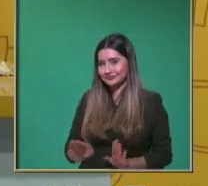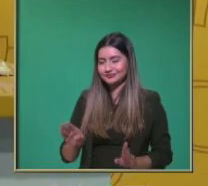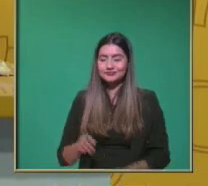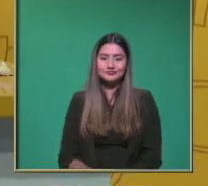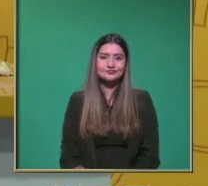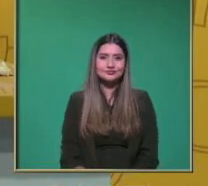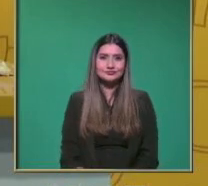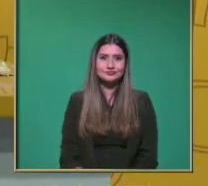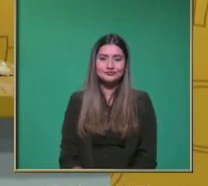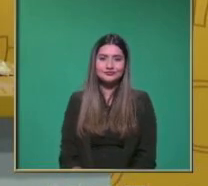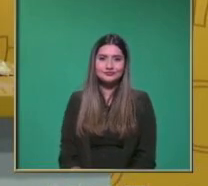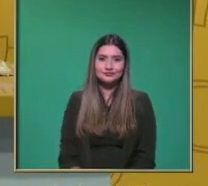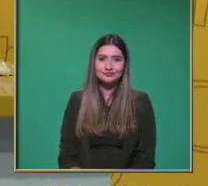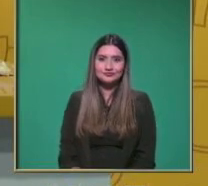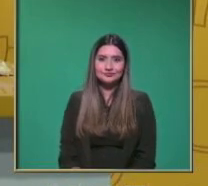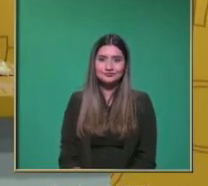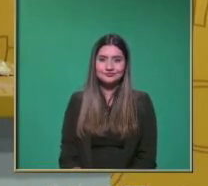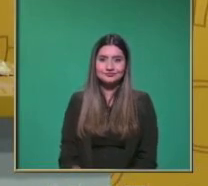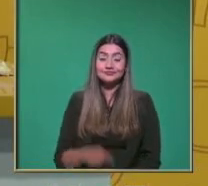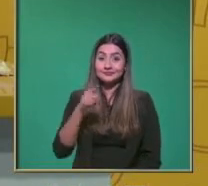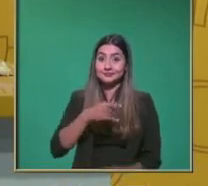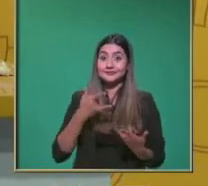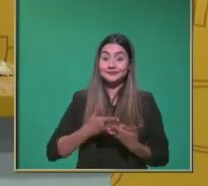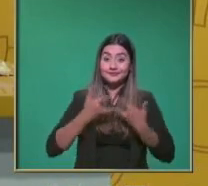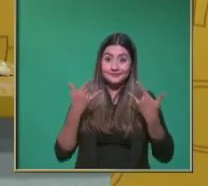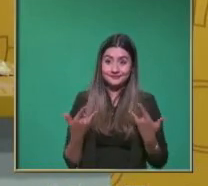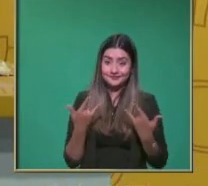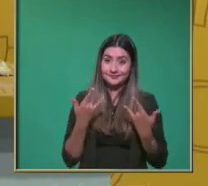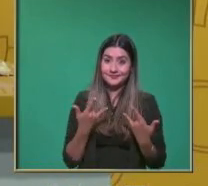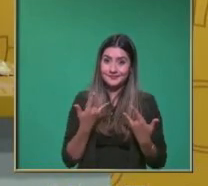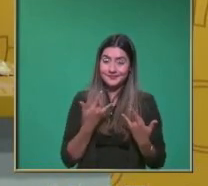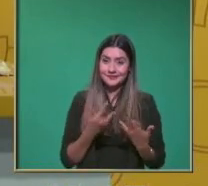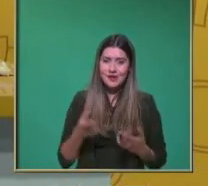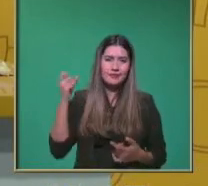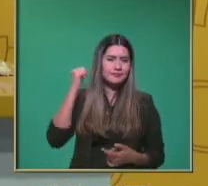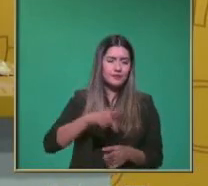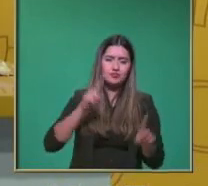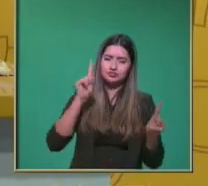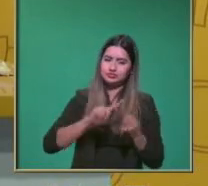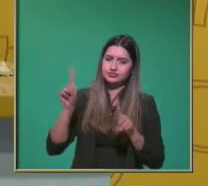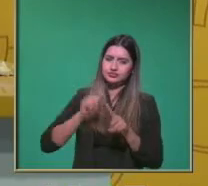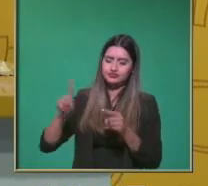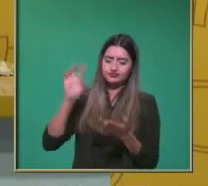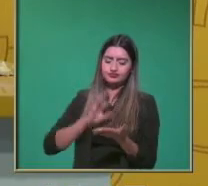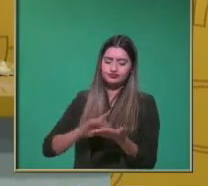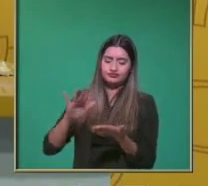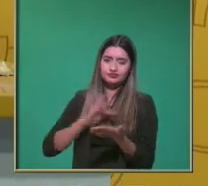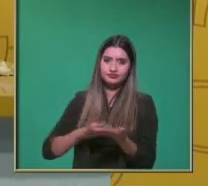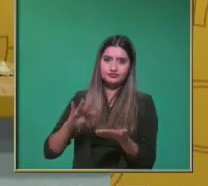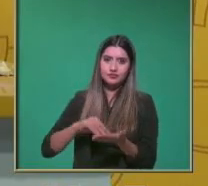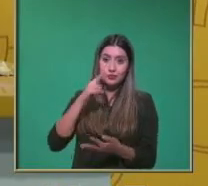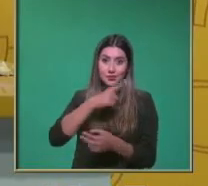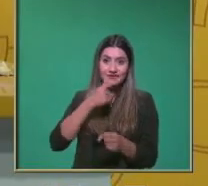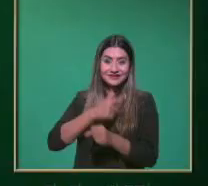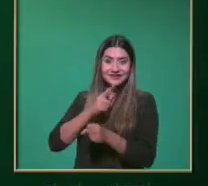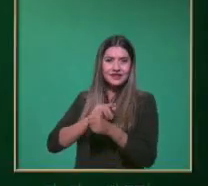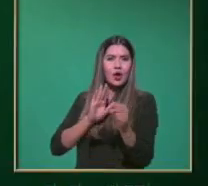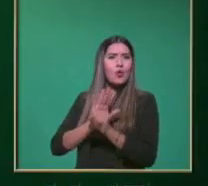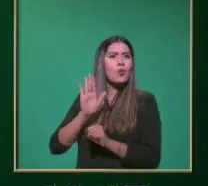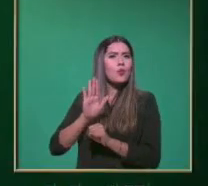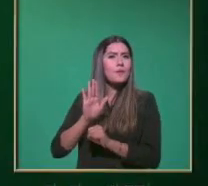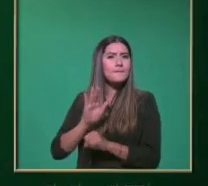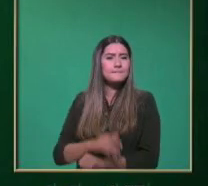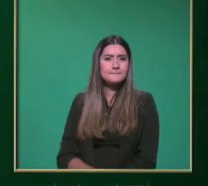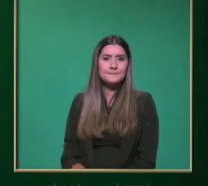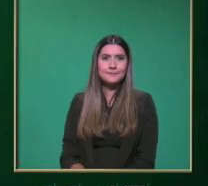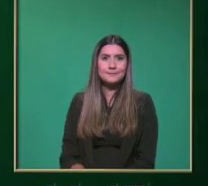mencionamos. Pero no nada más hay historietas en tu libro de lecturas, hay muchos otros textos más. ¿Quieres descubrir con nosotros cuál sigue? Claro. Con mucha atención